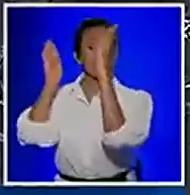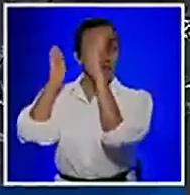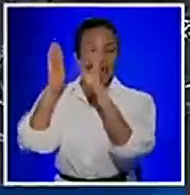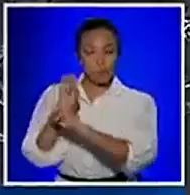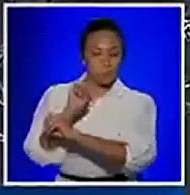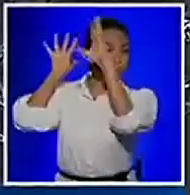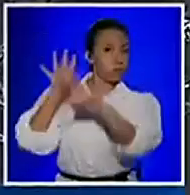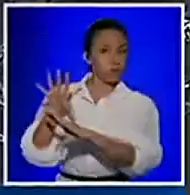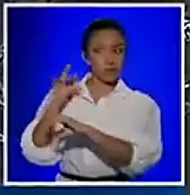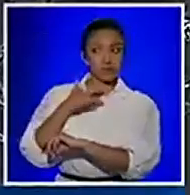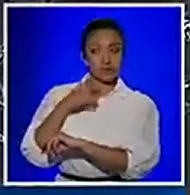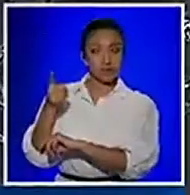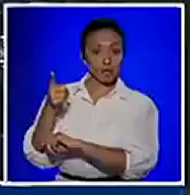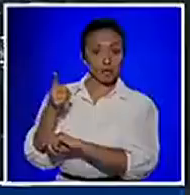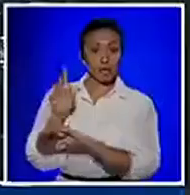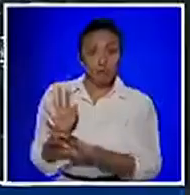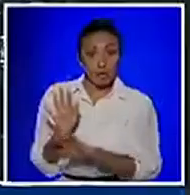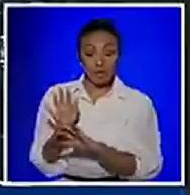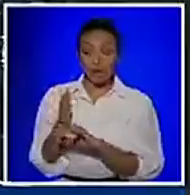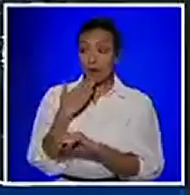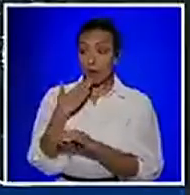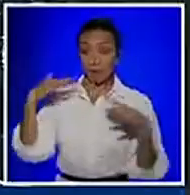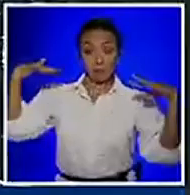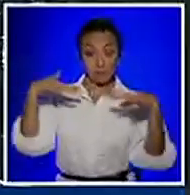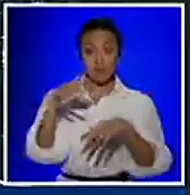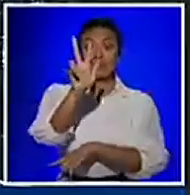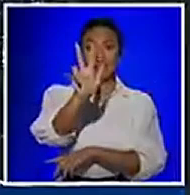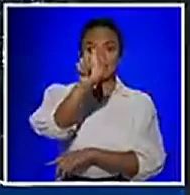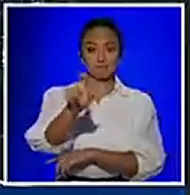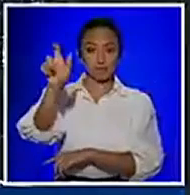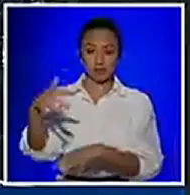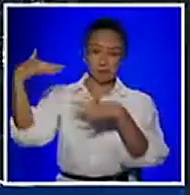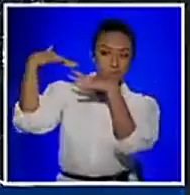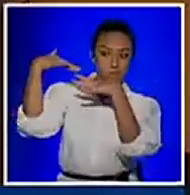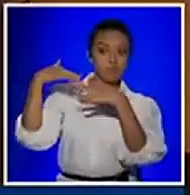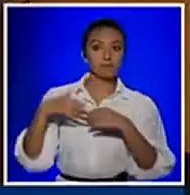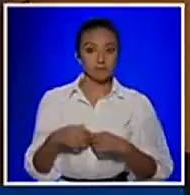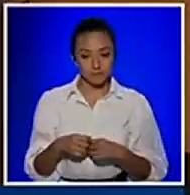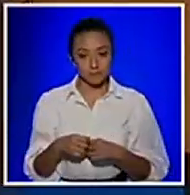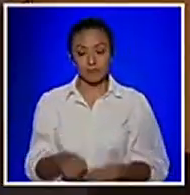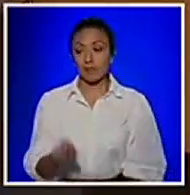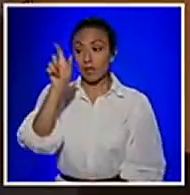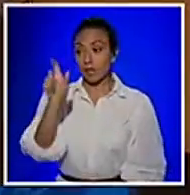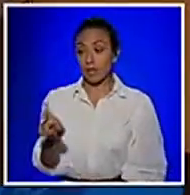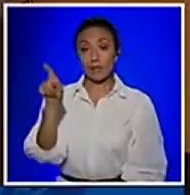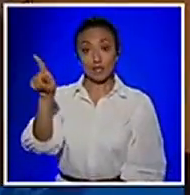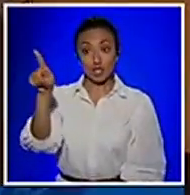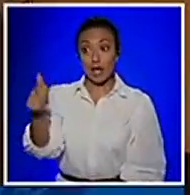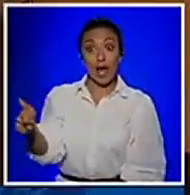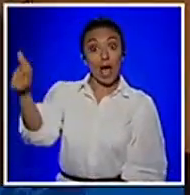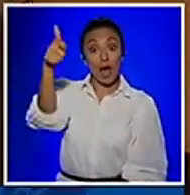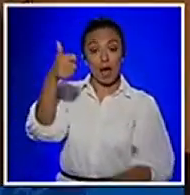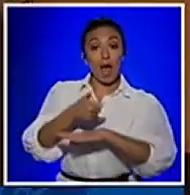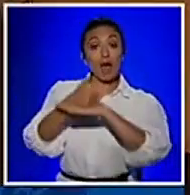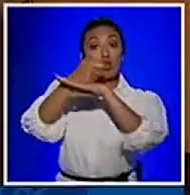ella estaba siendo atacada por tres personas el sujeto mayor rompió los vidrios de mi